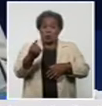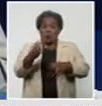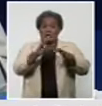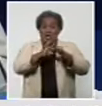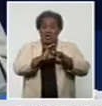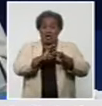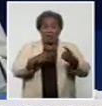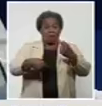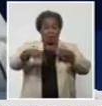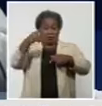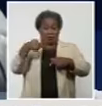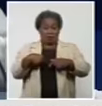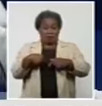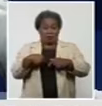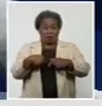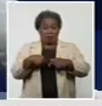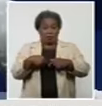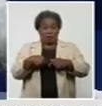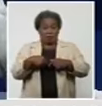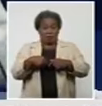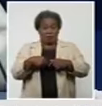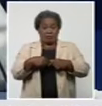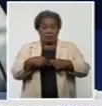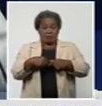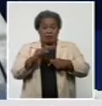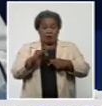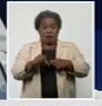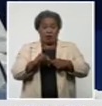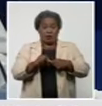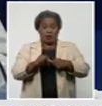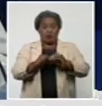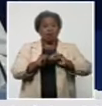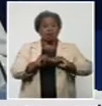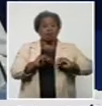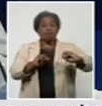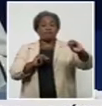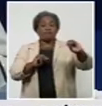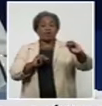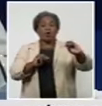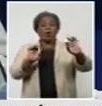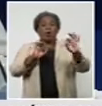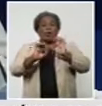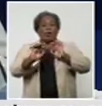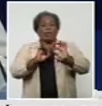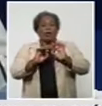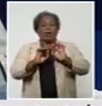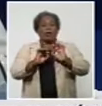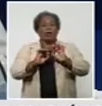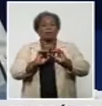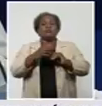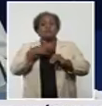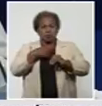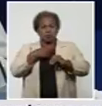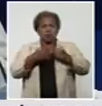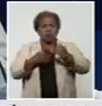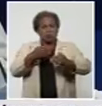ayer, pues pasó al estado de cuidado, tuvo una evolución favorable